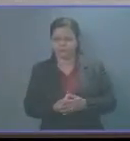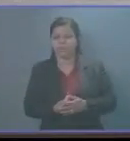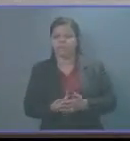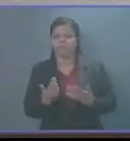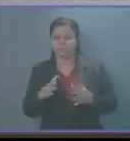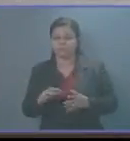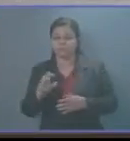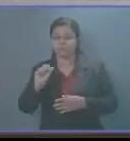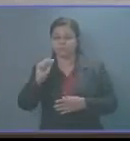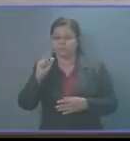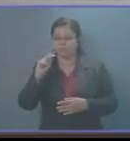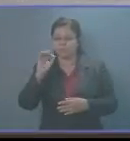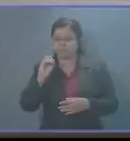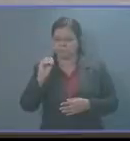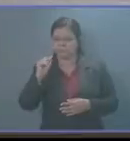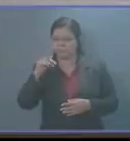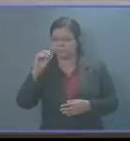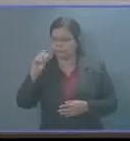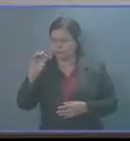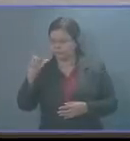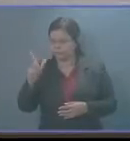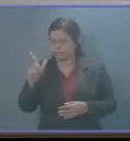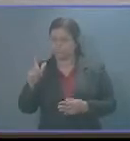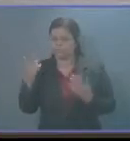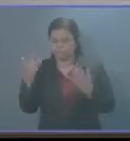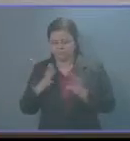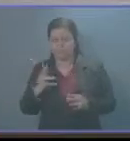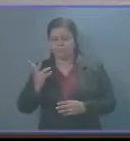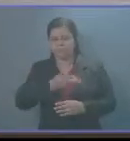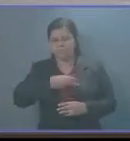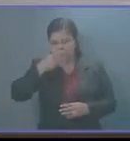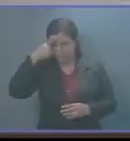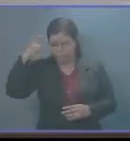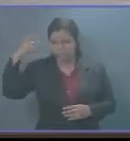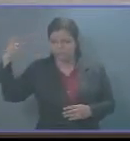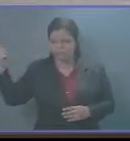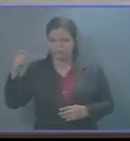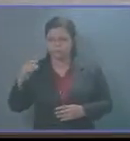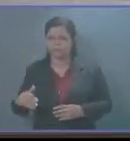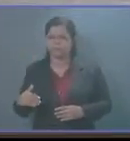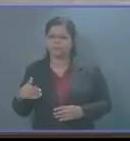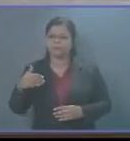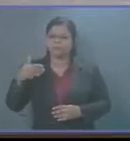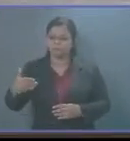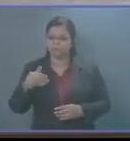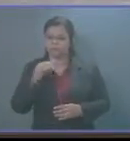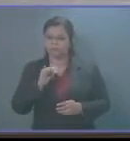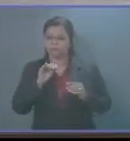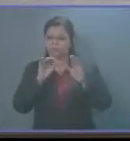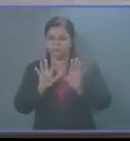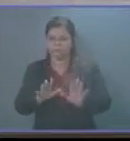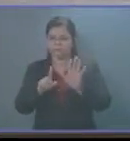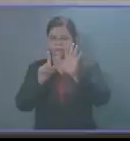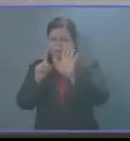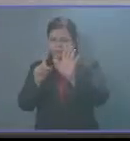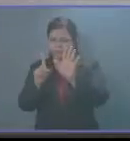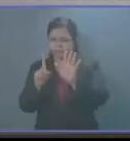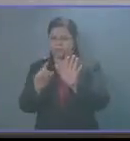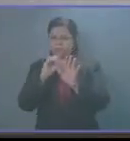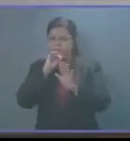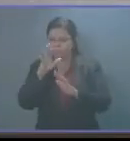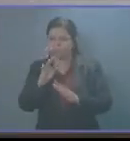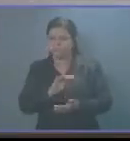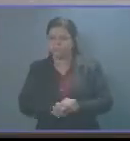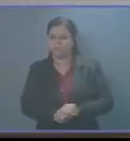Santiago Apóstol, en el cual se hace una remembranza en el siglo XVI, en la que esta